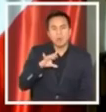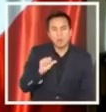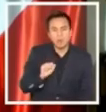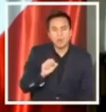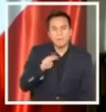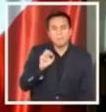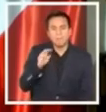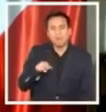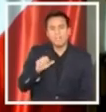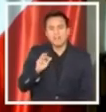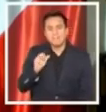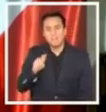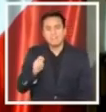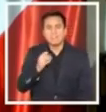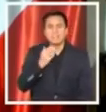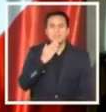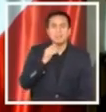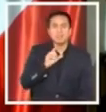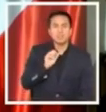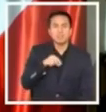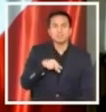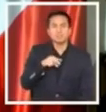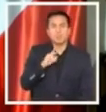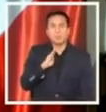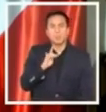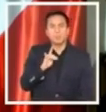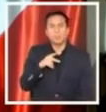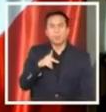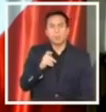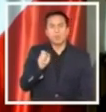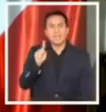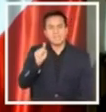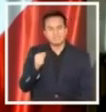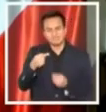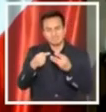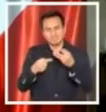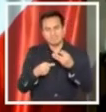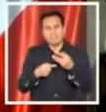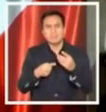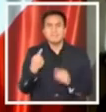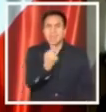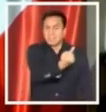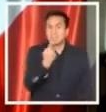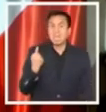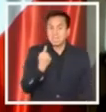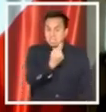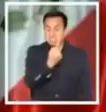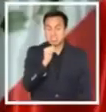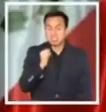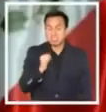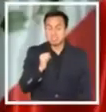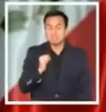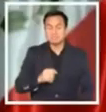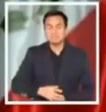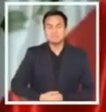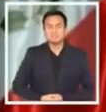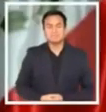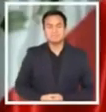Laferte, Los Bunkers, que están yendo y viniendo permanentemente.